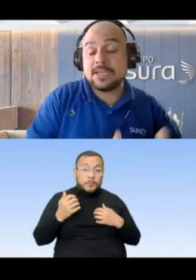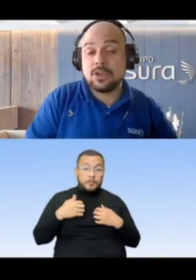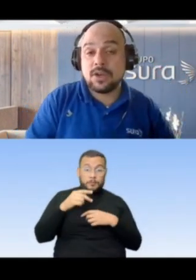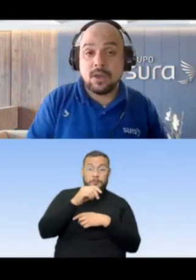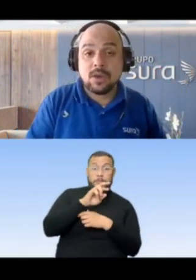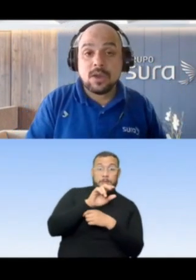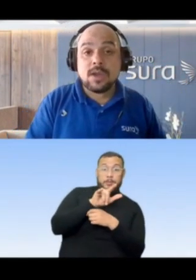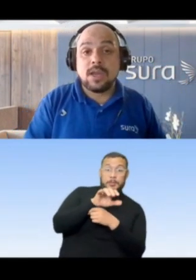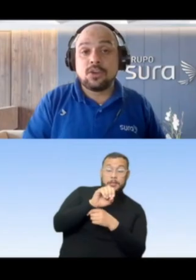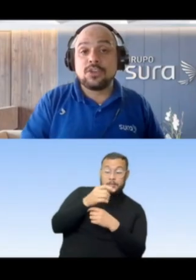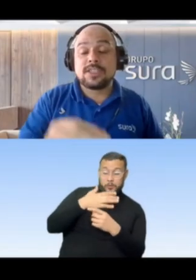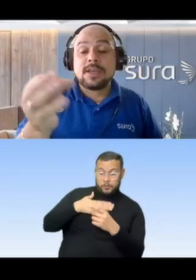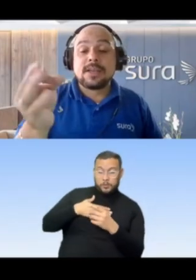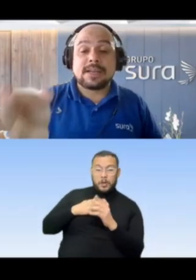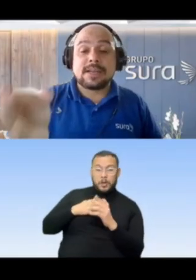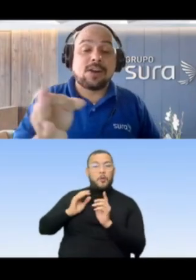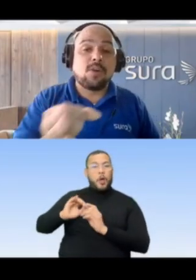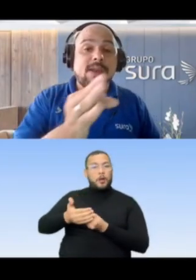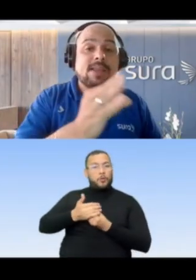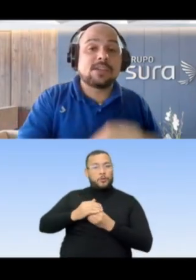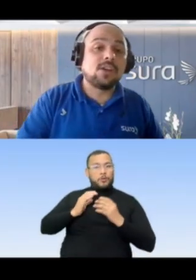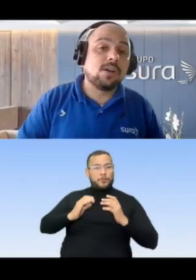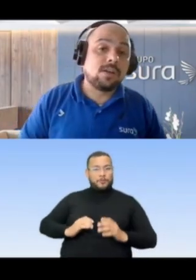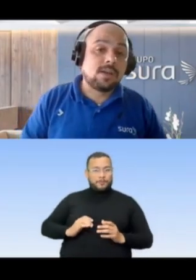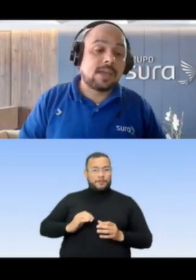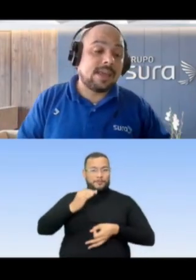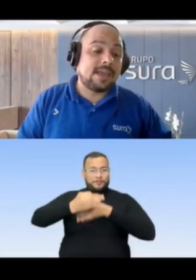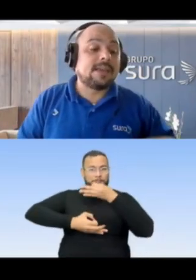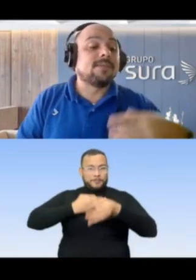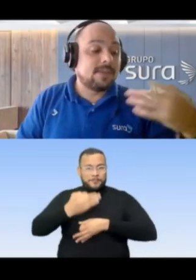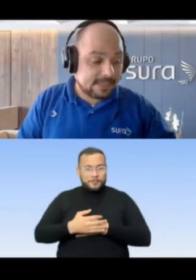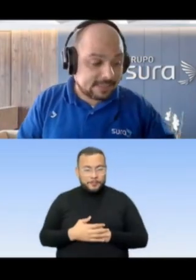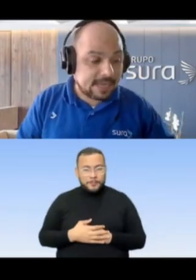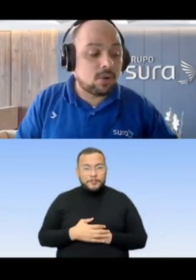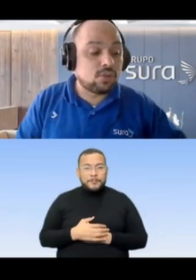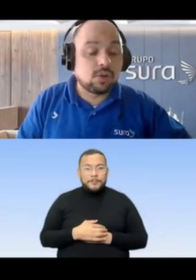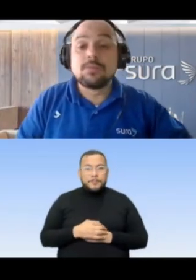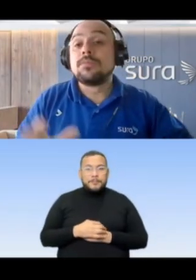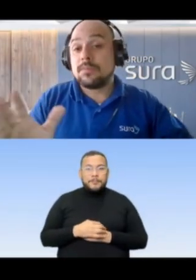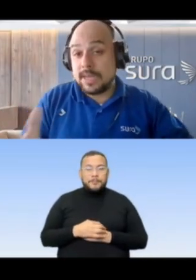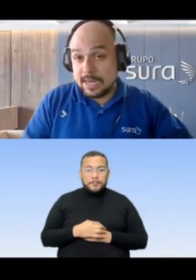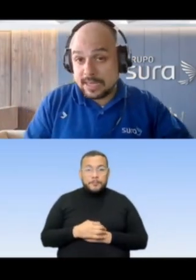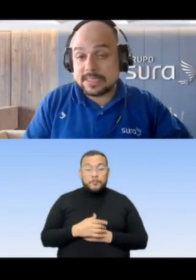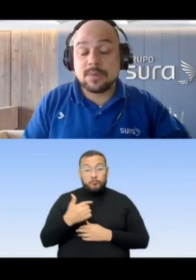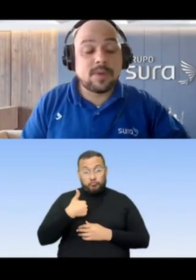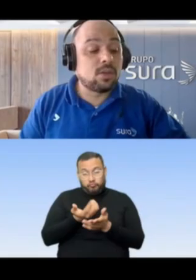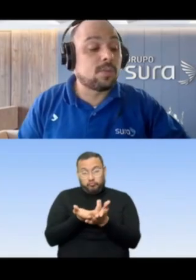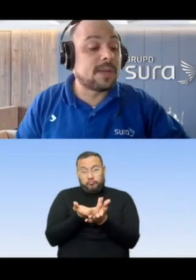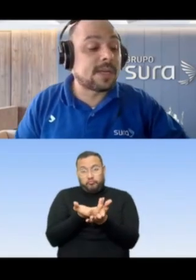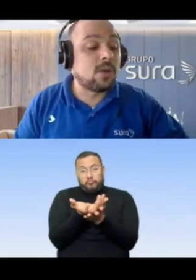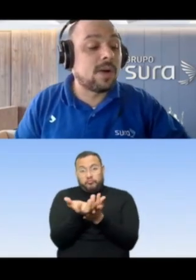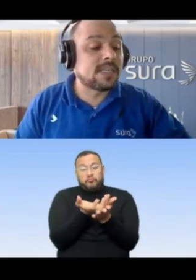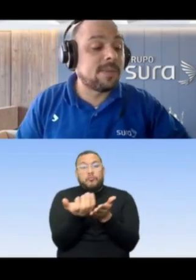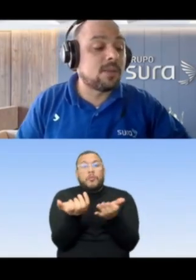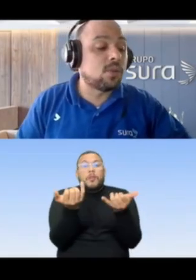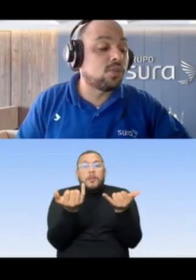y al lesionado. Entonces, recomendación que les dejo yo en este momento para que lo vayan mirando en